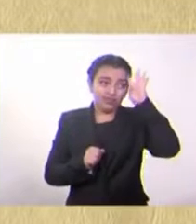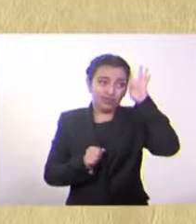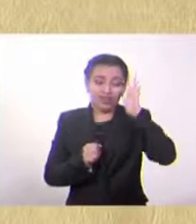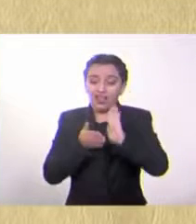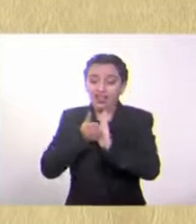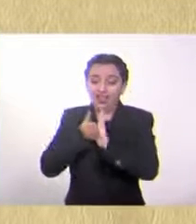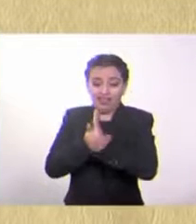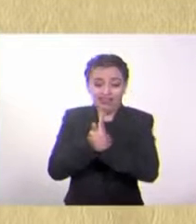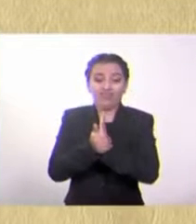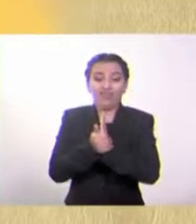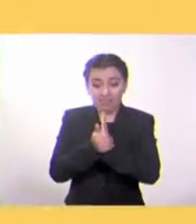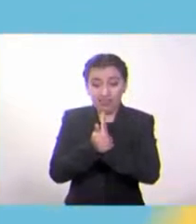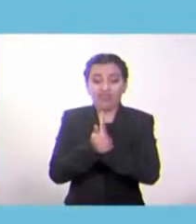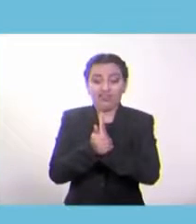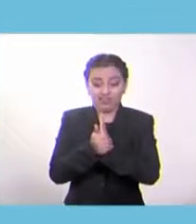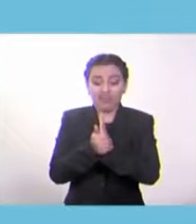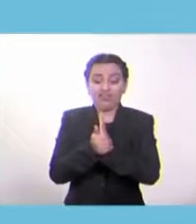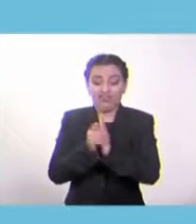castigada.